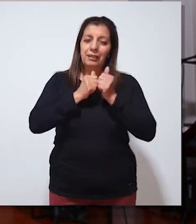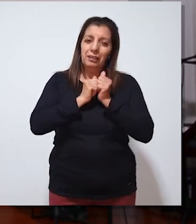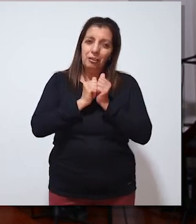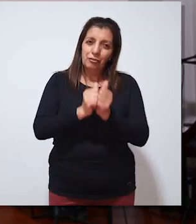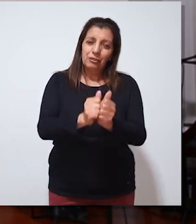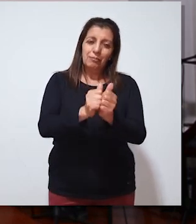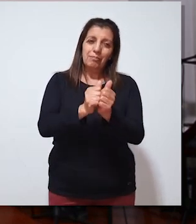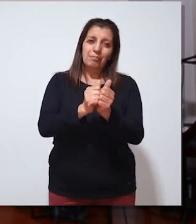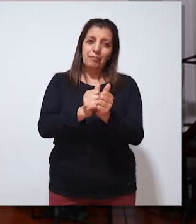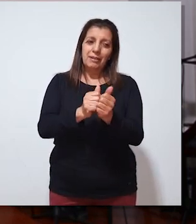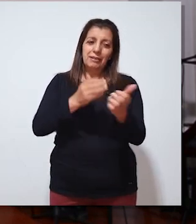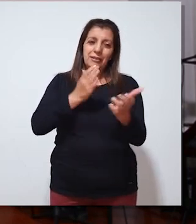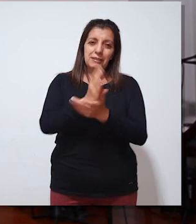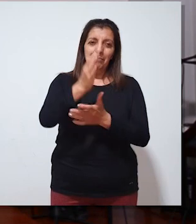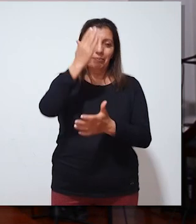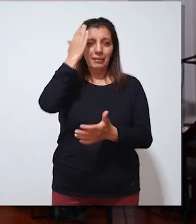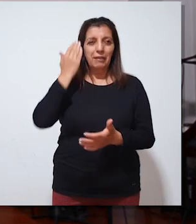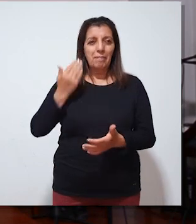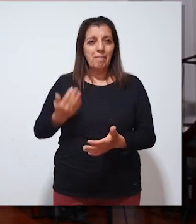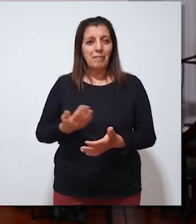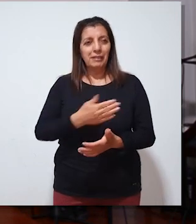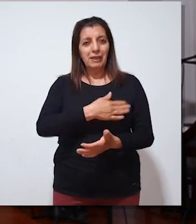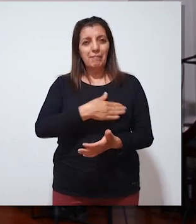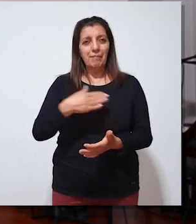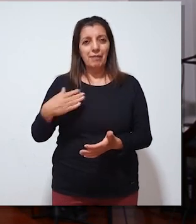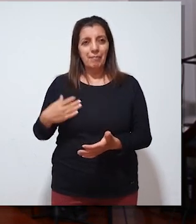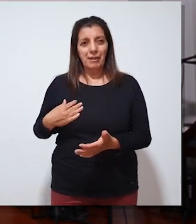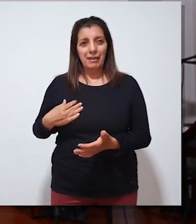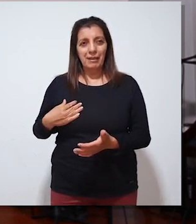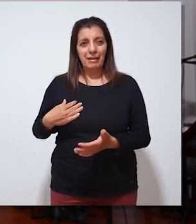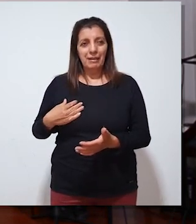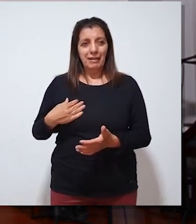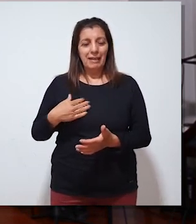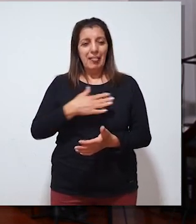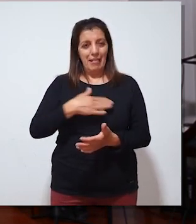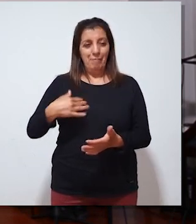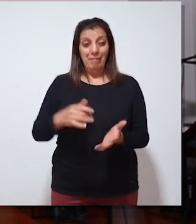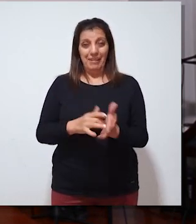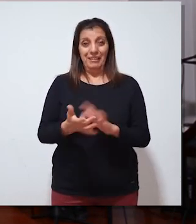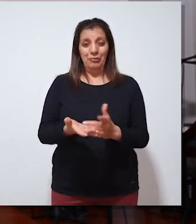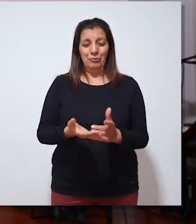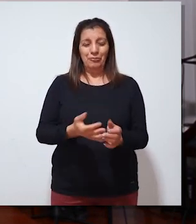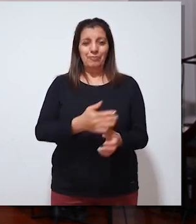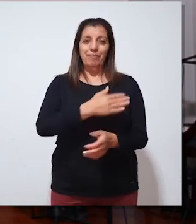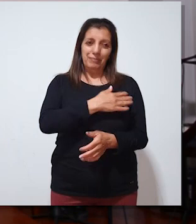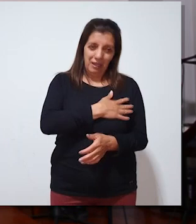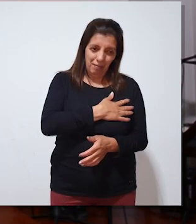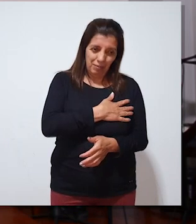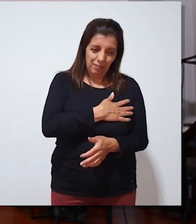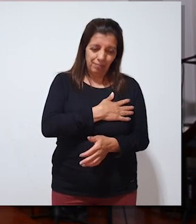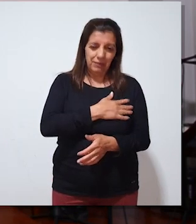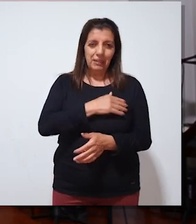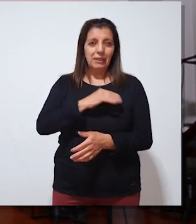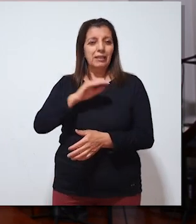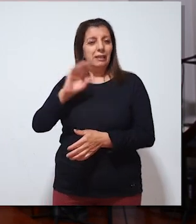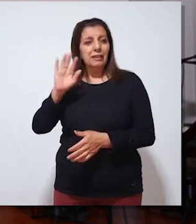Virgen María, por quien hemos recibido al autor de la vida. Amén. Y a todos los que estamos aquí